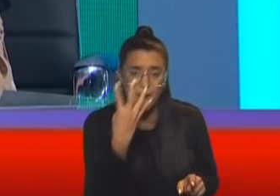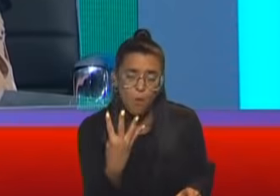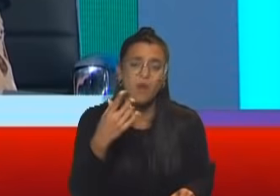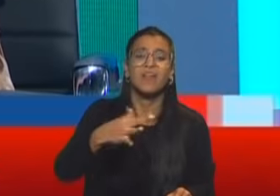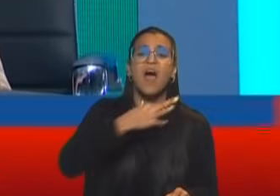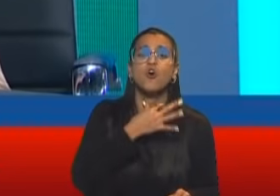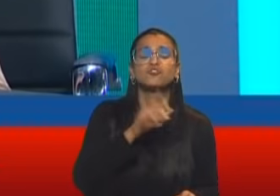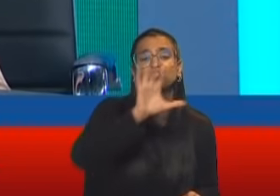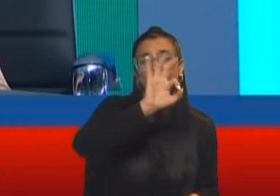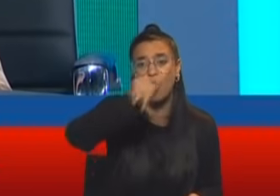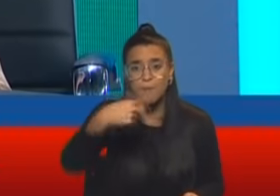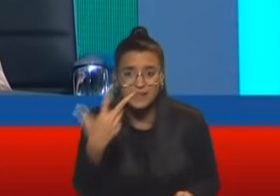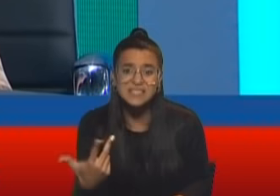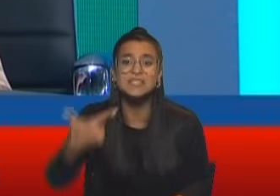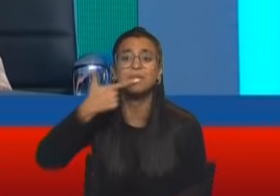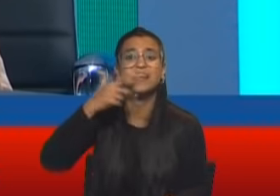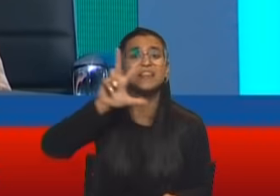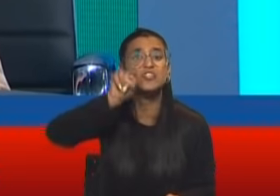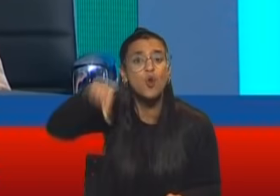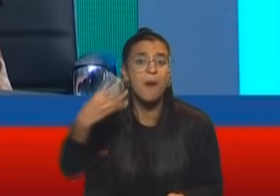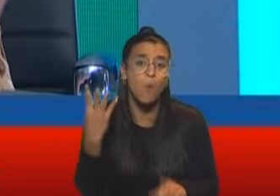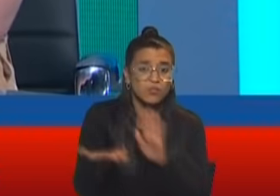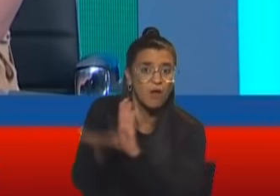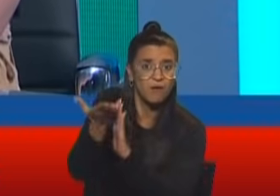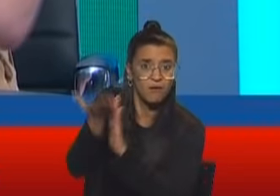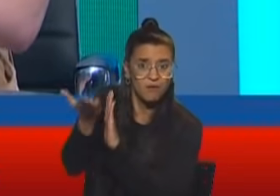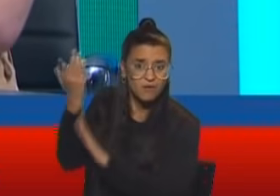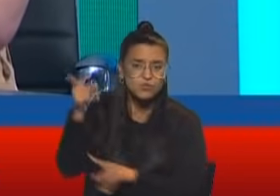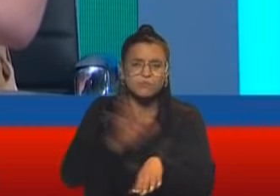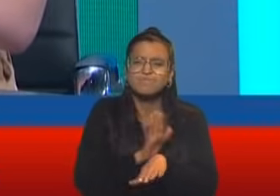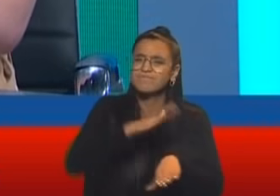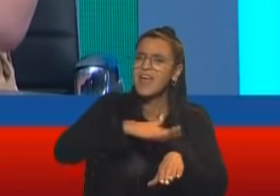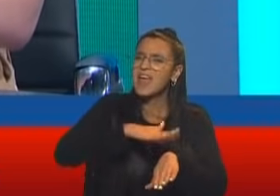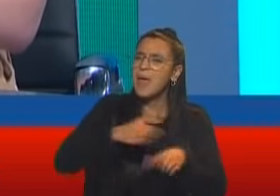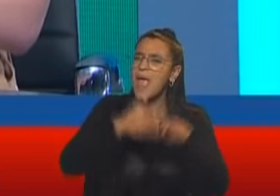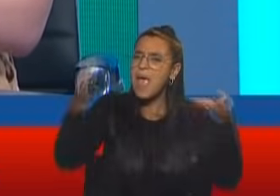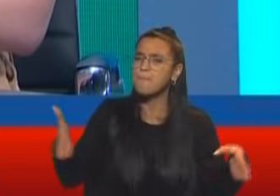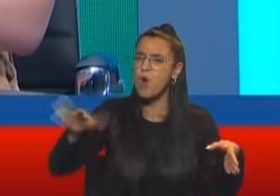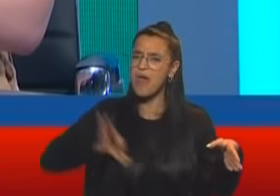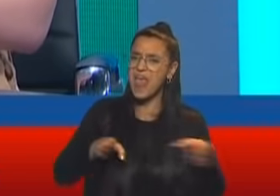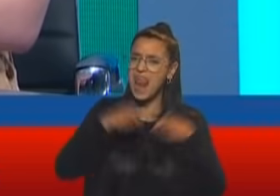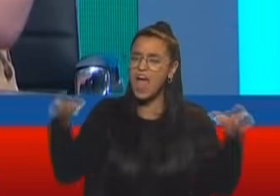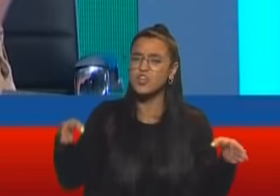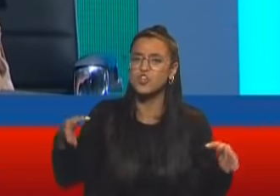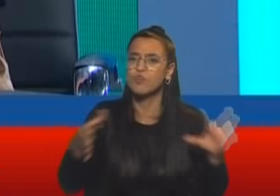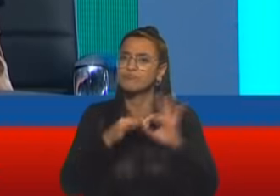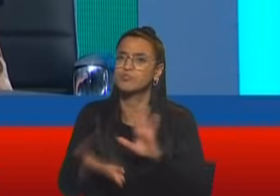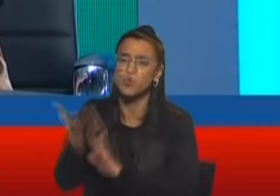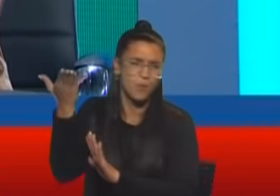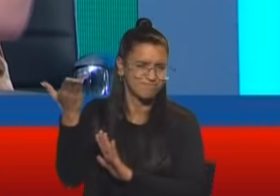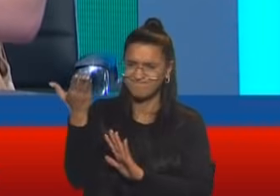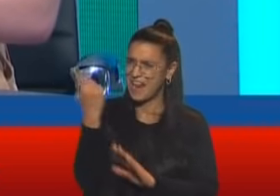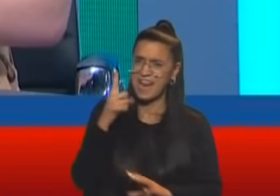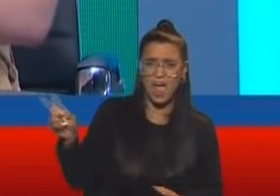agosto del 2,3 y en septiembre incluso del 3,4. O sea, esa idea del componente estacional vinculado a la suba de la carne queda